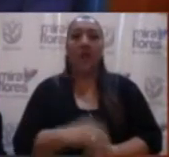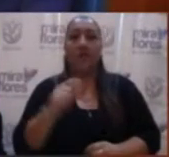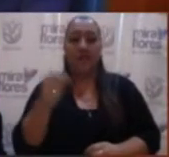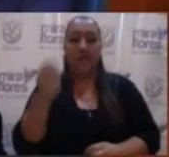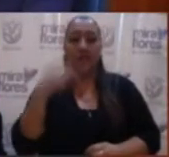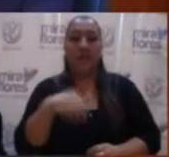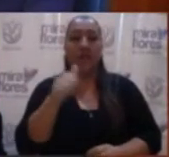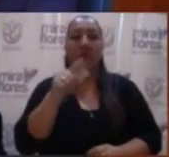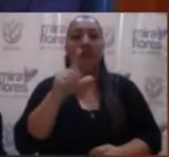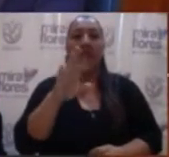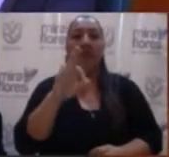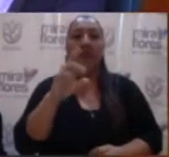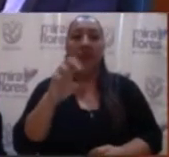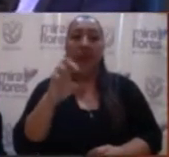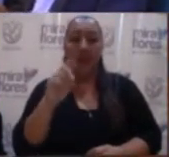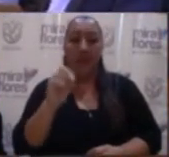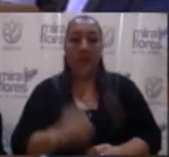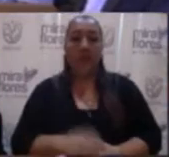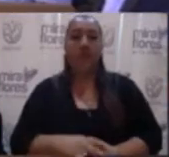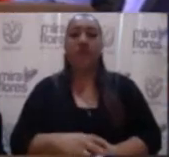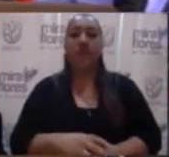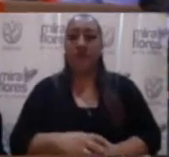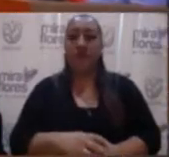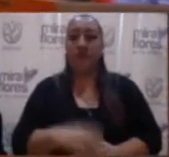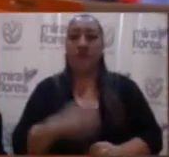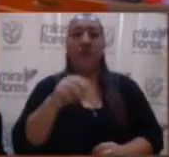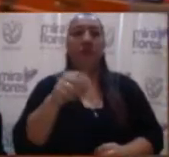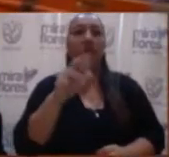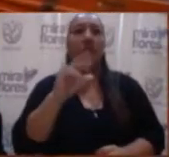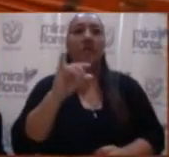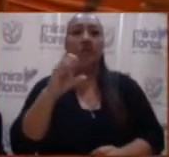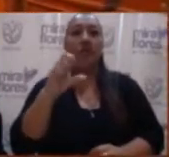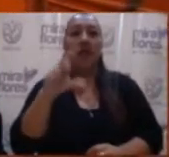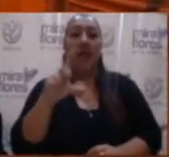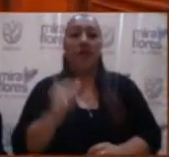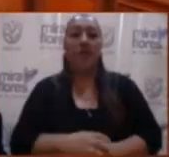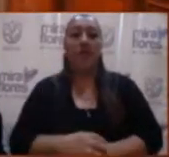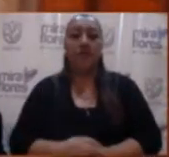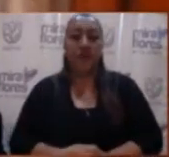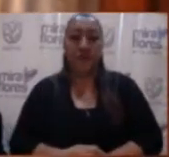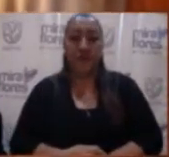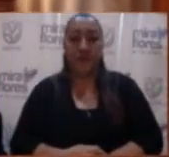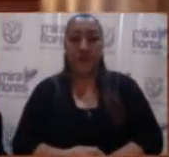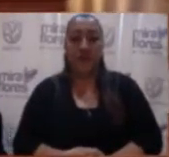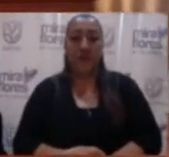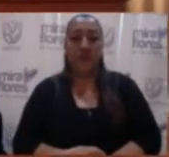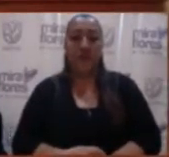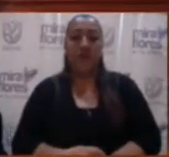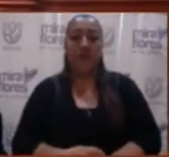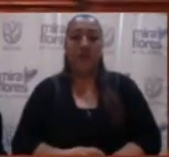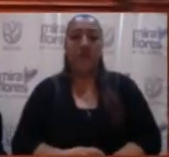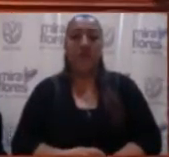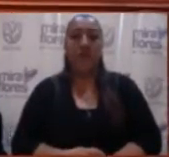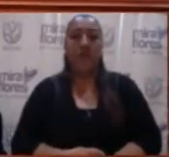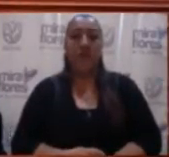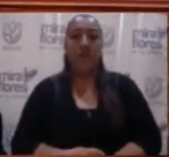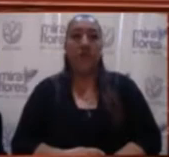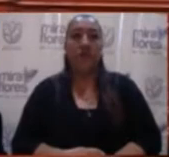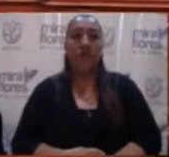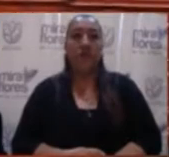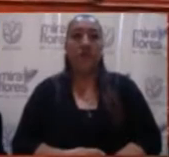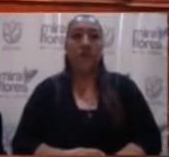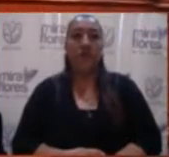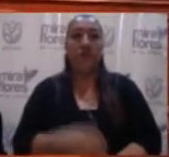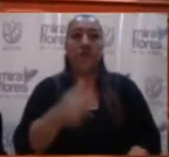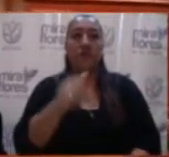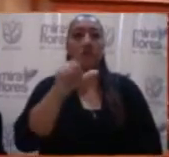Camino. Alfredo Esteban Lee Gabriel. Marcial Martín Bustamante Castro. Jorge Augusto